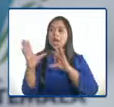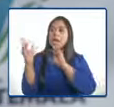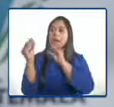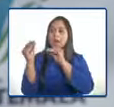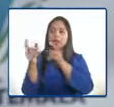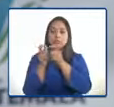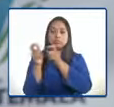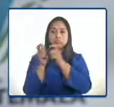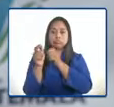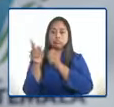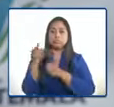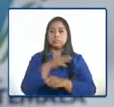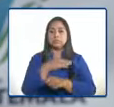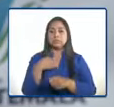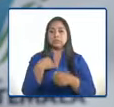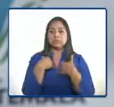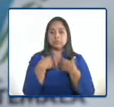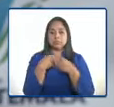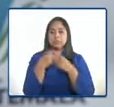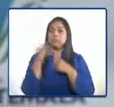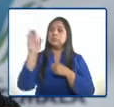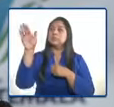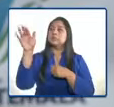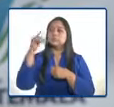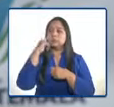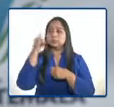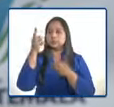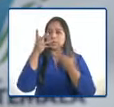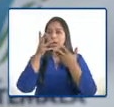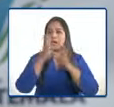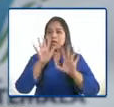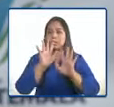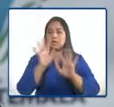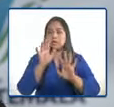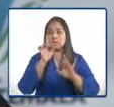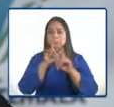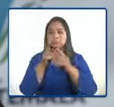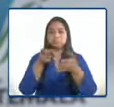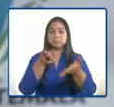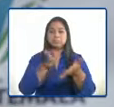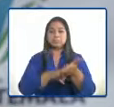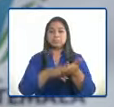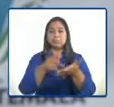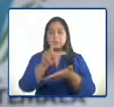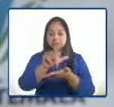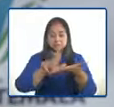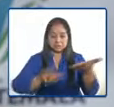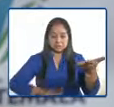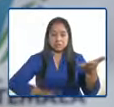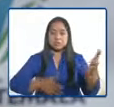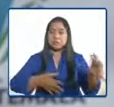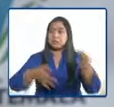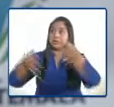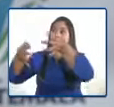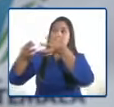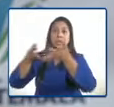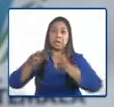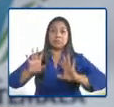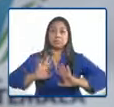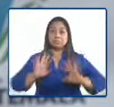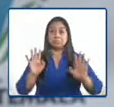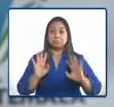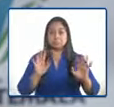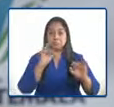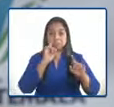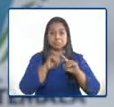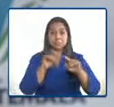coordinaciones correspondientes con el Ministerio de Salud Pública. Ya tienen los listados de los jóvenes que están en conflicto con la ley penal